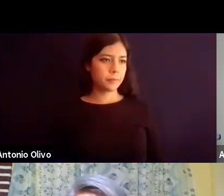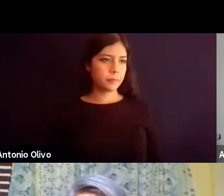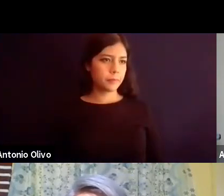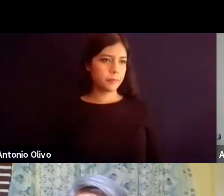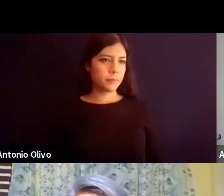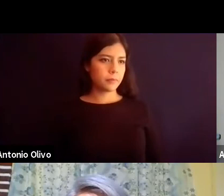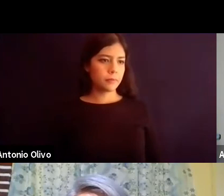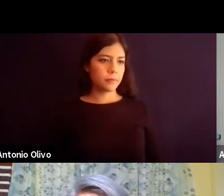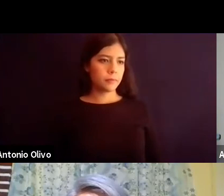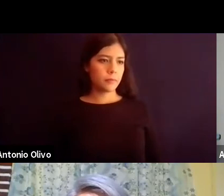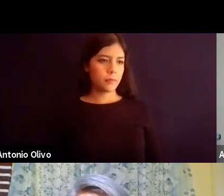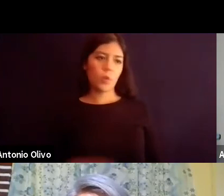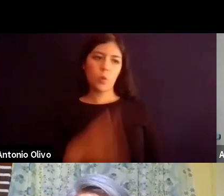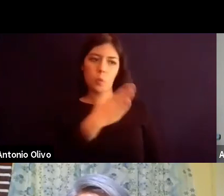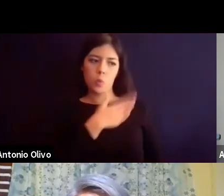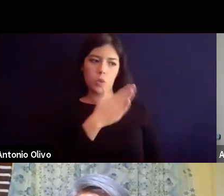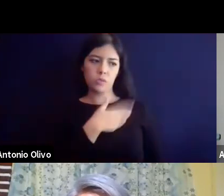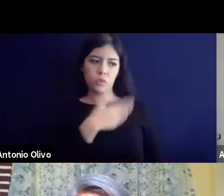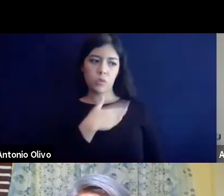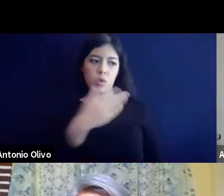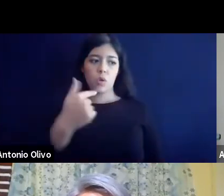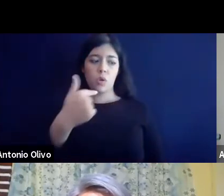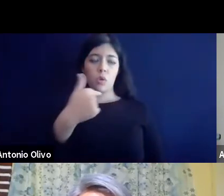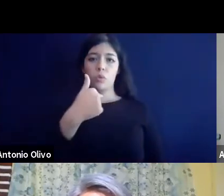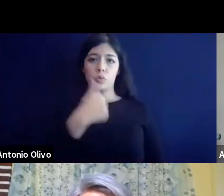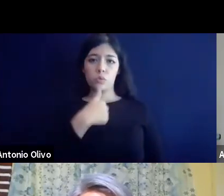Bueno, una de las dificultades, yo soy terapeuta sensorial.